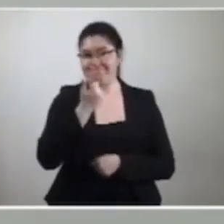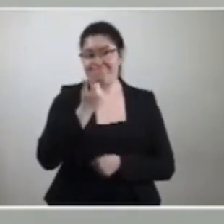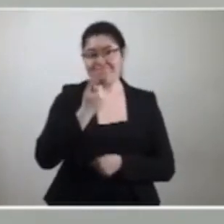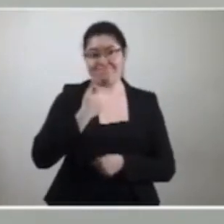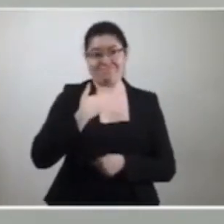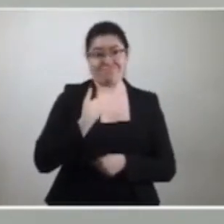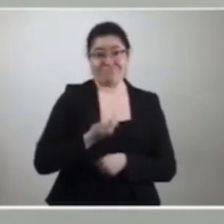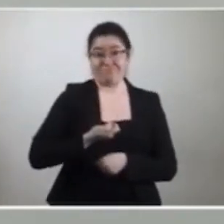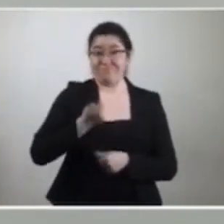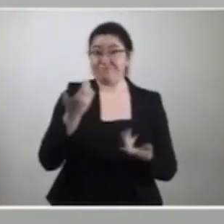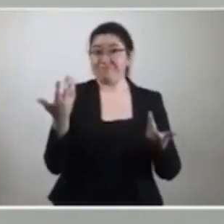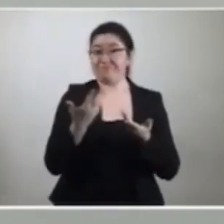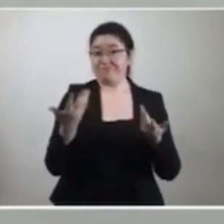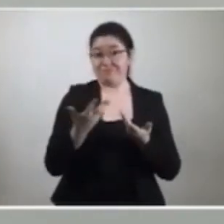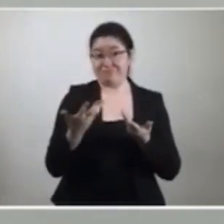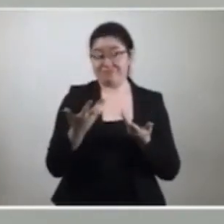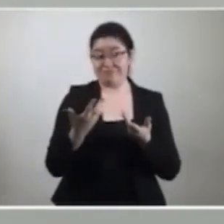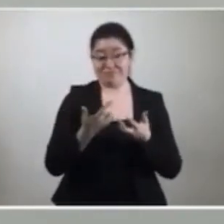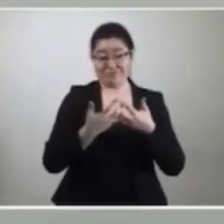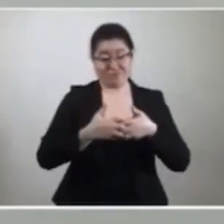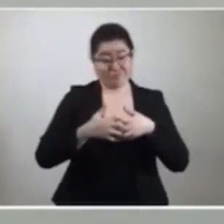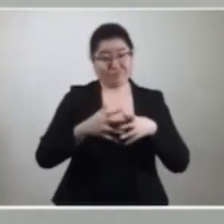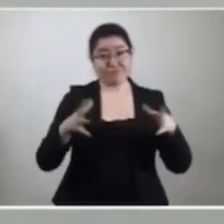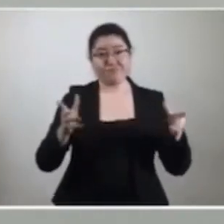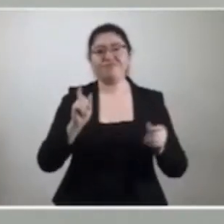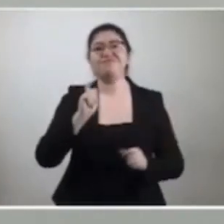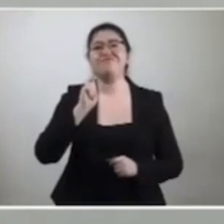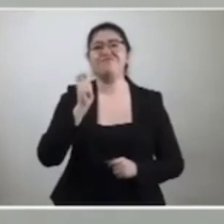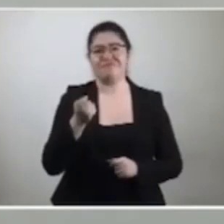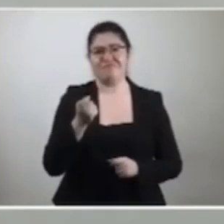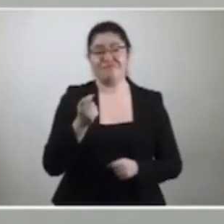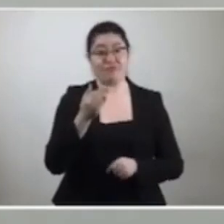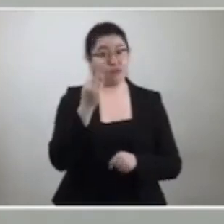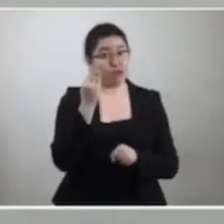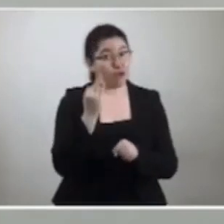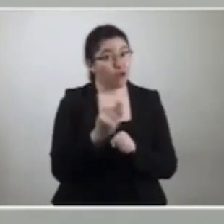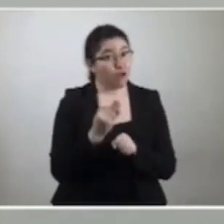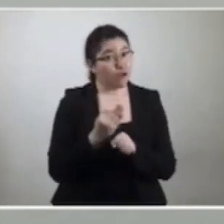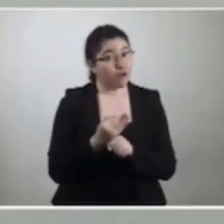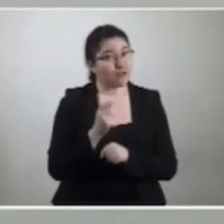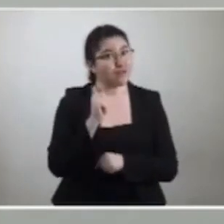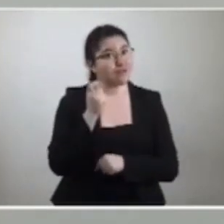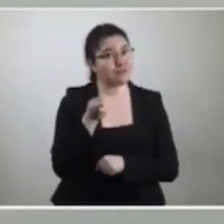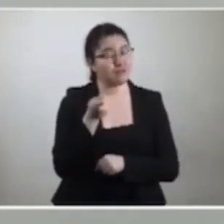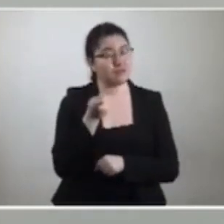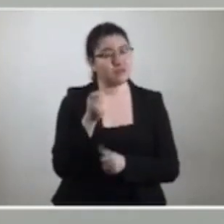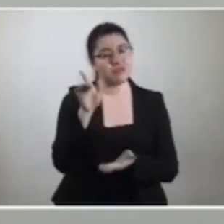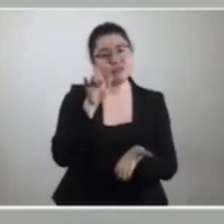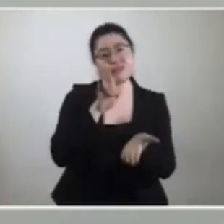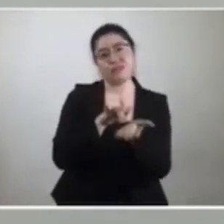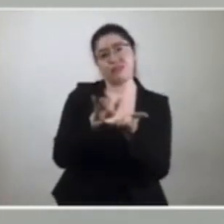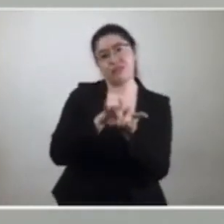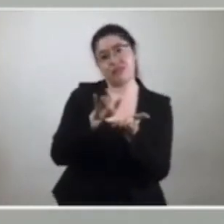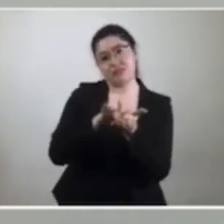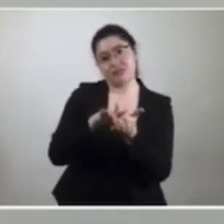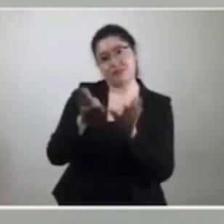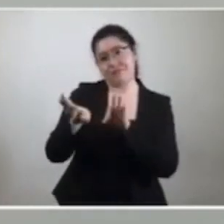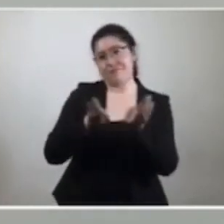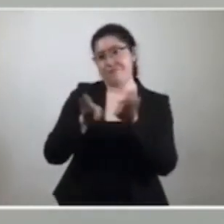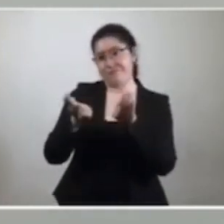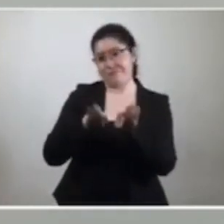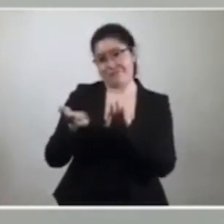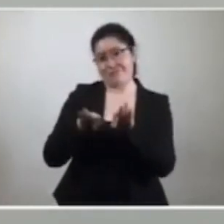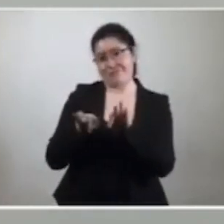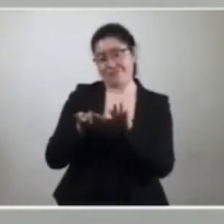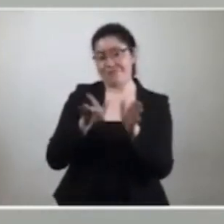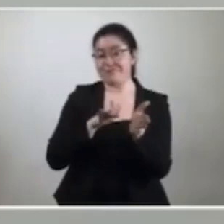lo primero que tiene que hacer una gran empresa en estos momentos es solidarizarse con sus trabajadores, es apoyar a